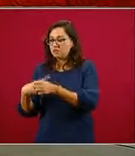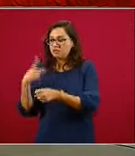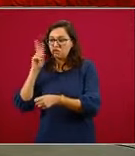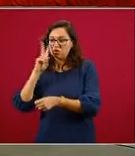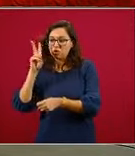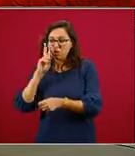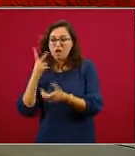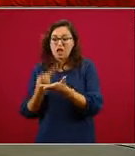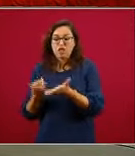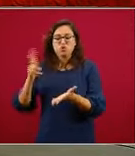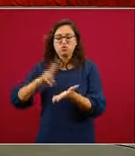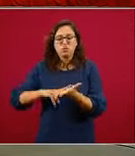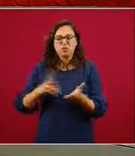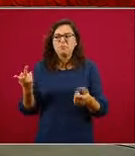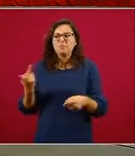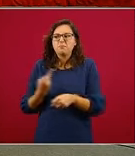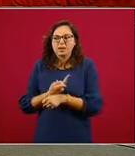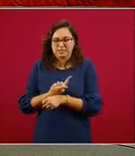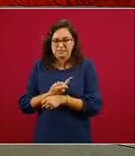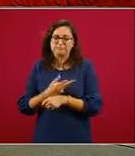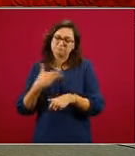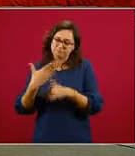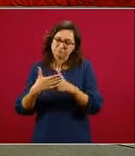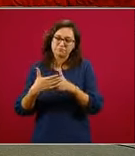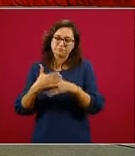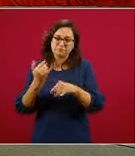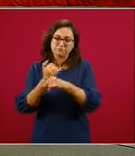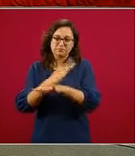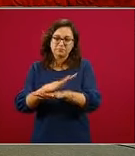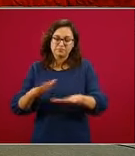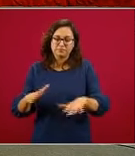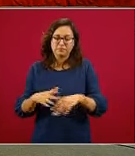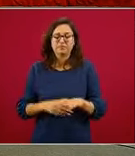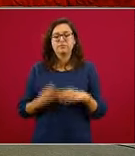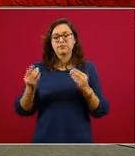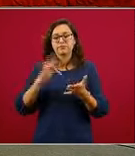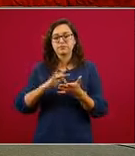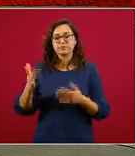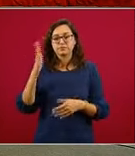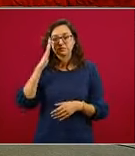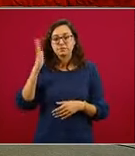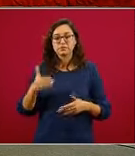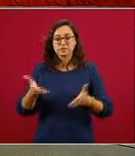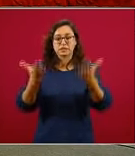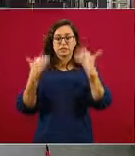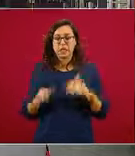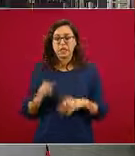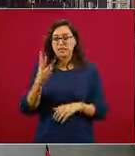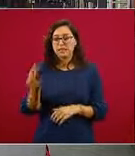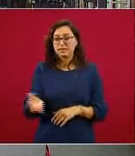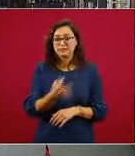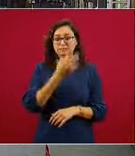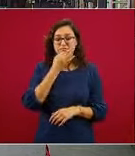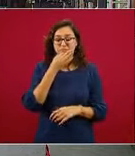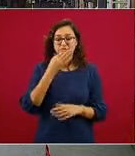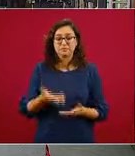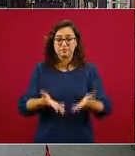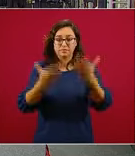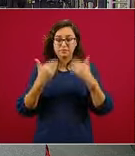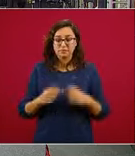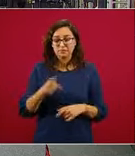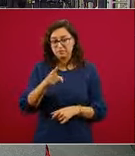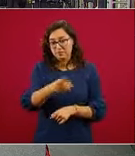Muchas gracias, maestra, muchas gracias. Pues nos quedan 3 minutos, se los vamos a dar a Daniela Pastrana y se da tiempo